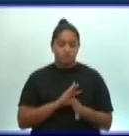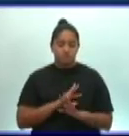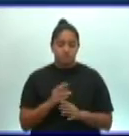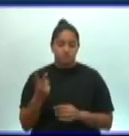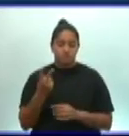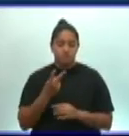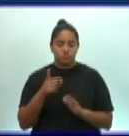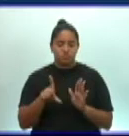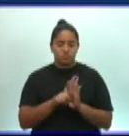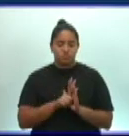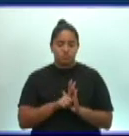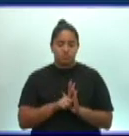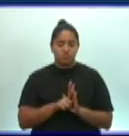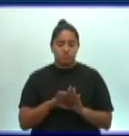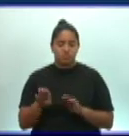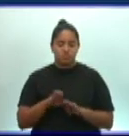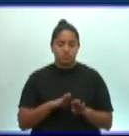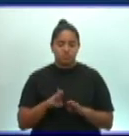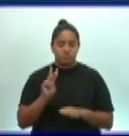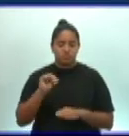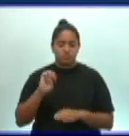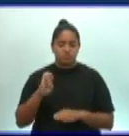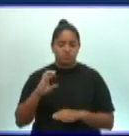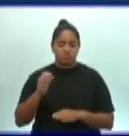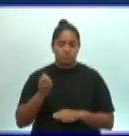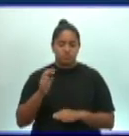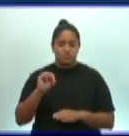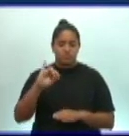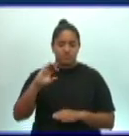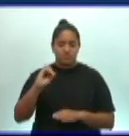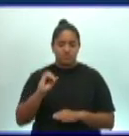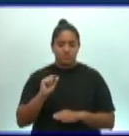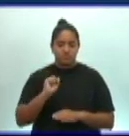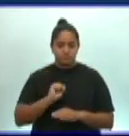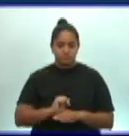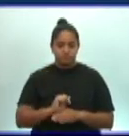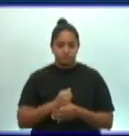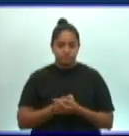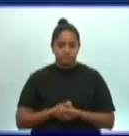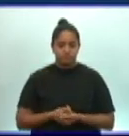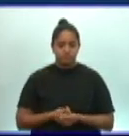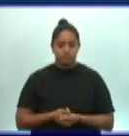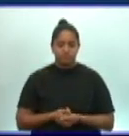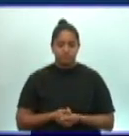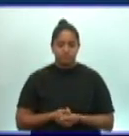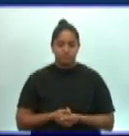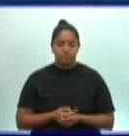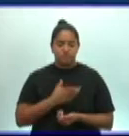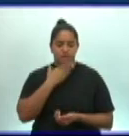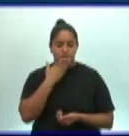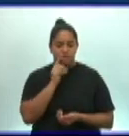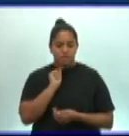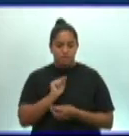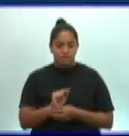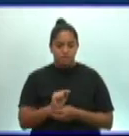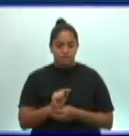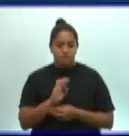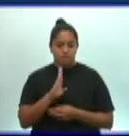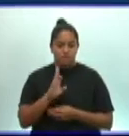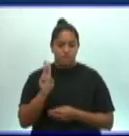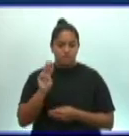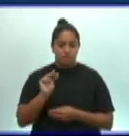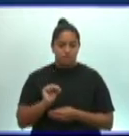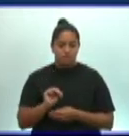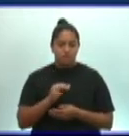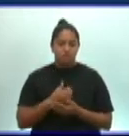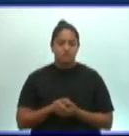movimiento mecánico o aplicada, por supuesto, a este caso en particular. Y bueno, la expresión de la fuerza magnética, como